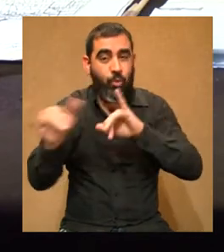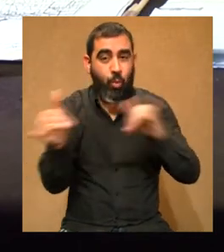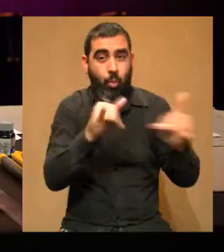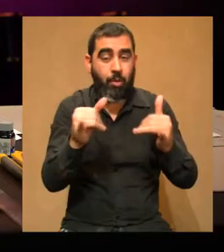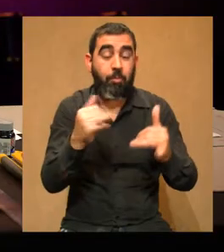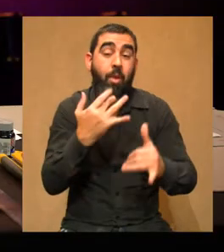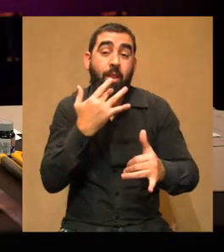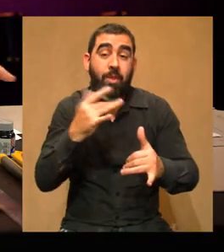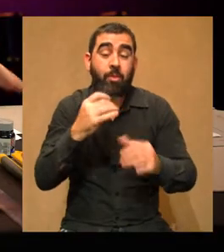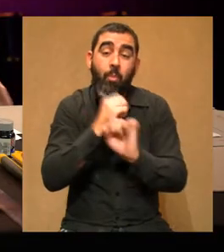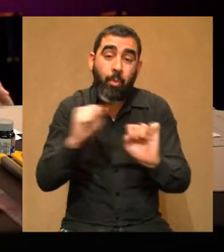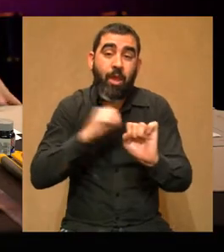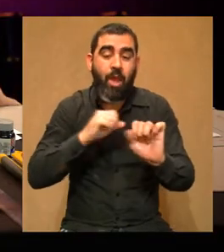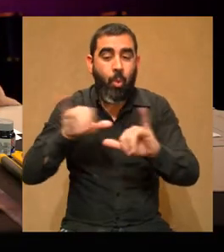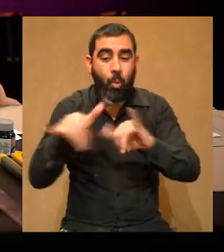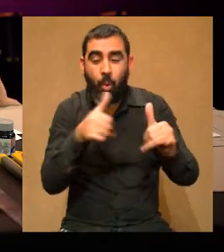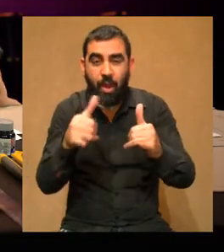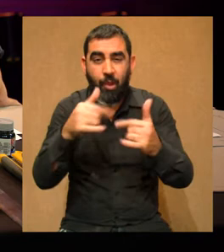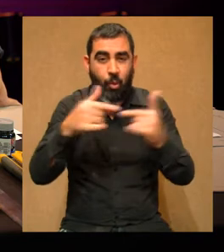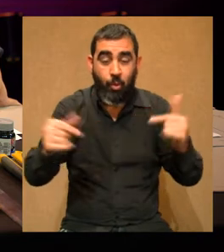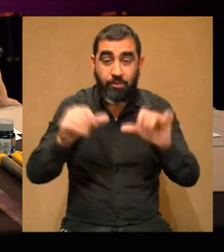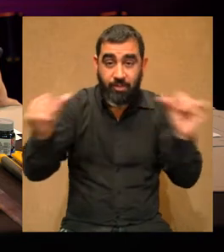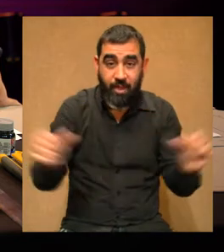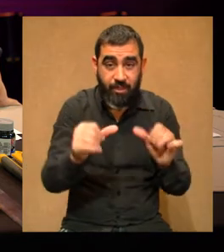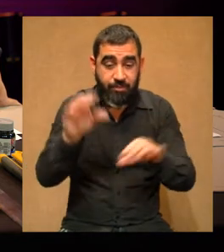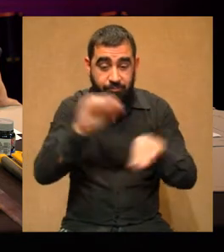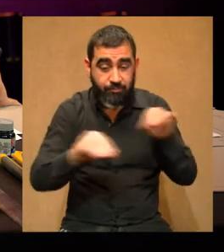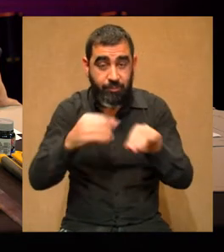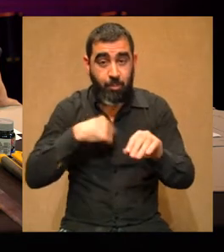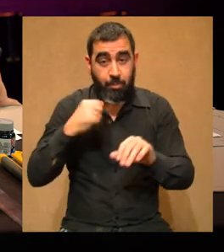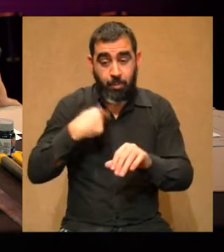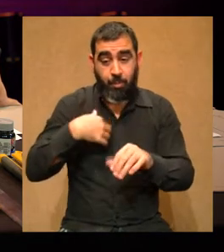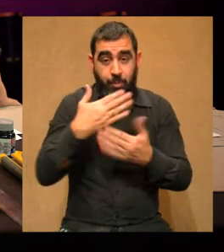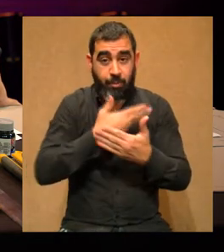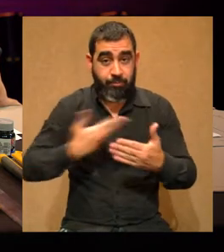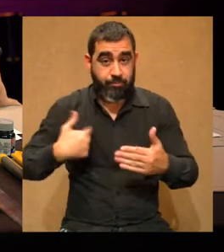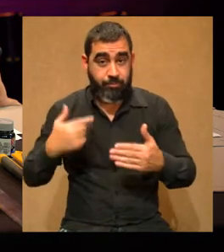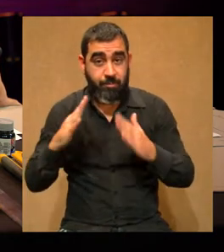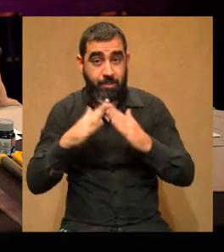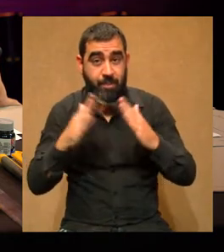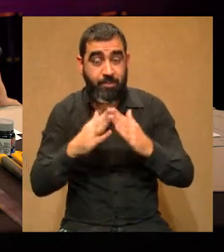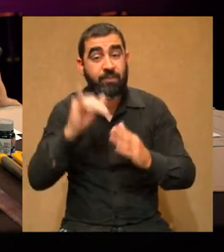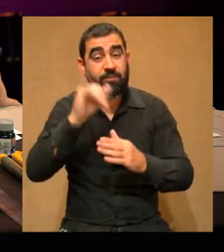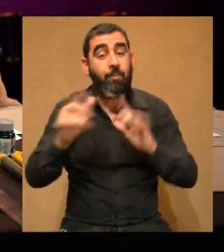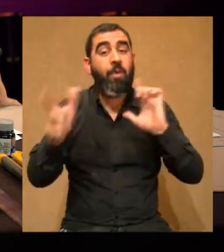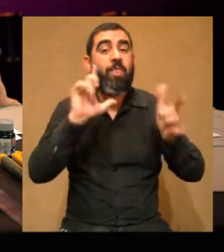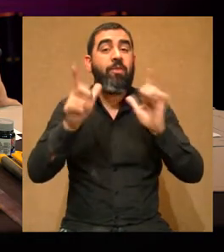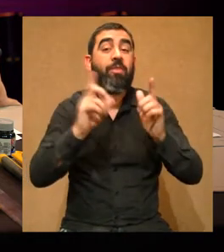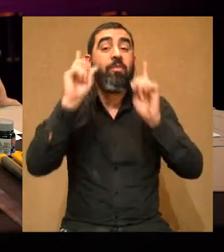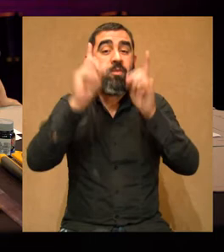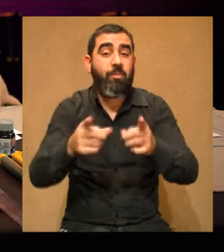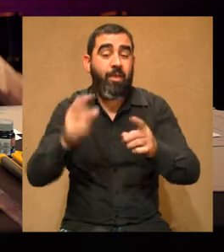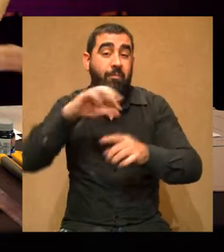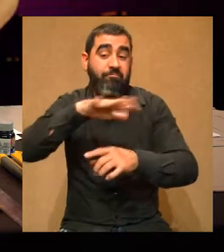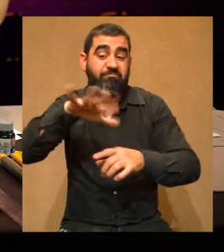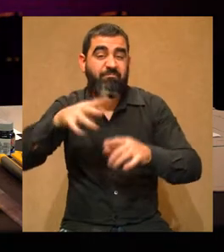pero divino porque esto se puede con muñequitos o lo que sea puede sí durar armando te tu propia es más es más divertido hasta que